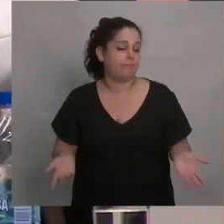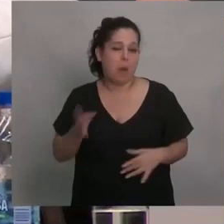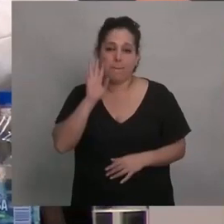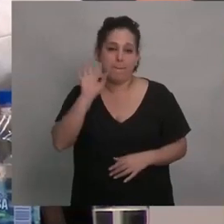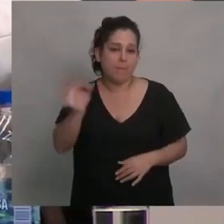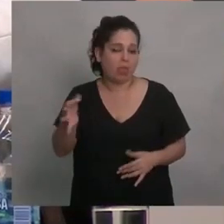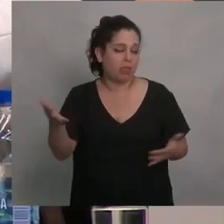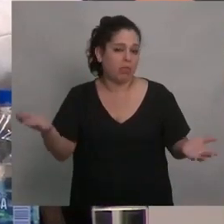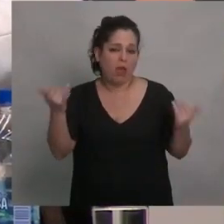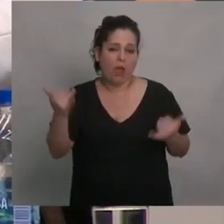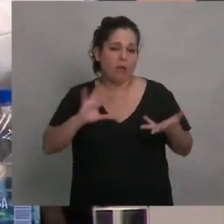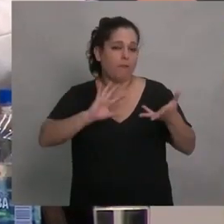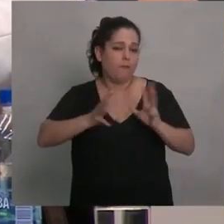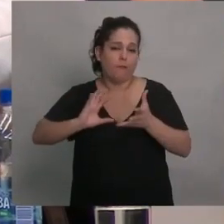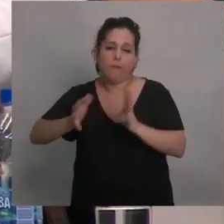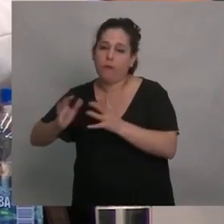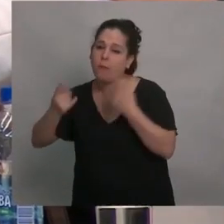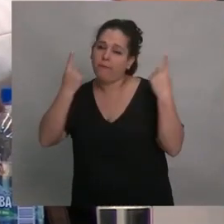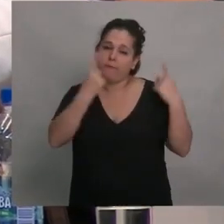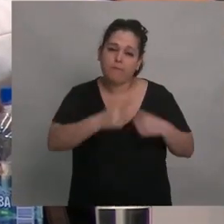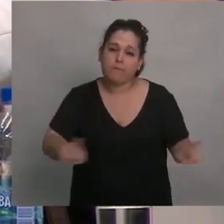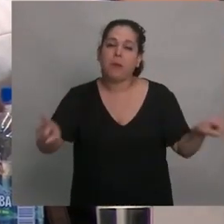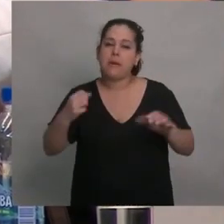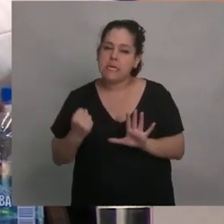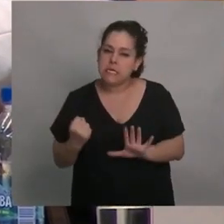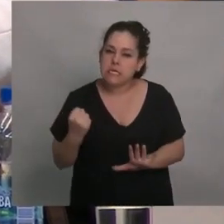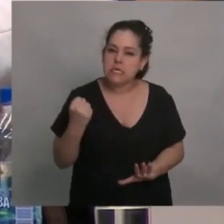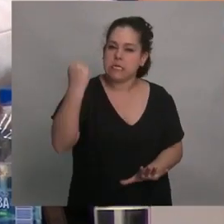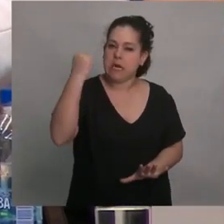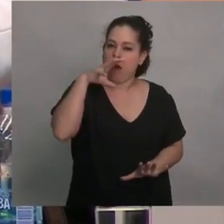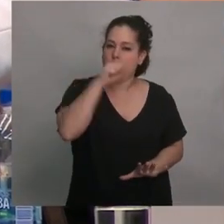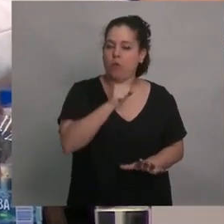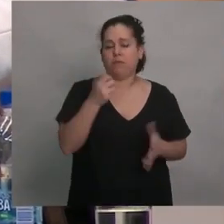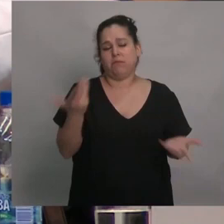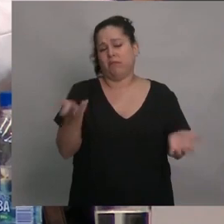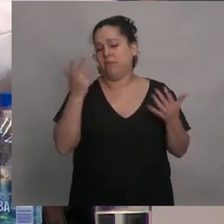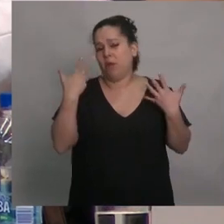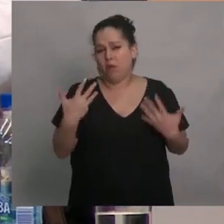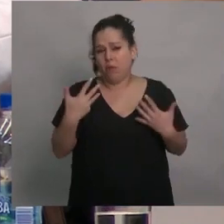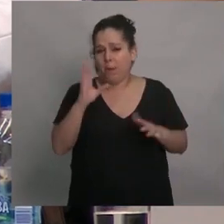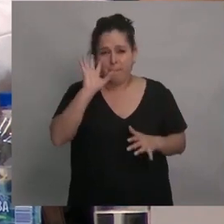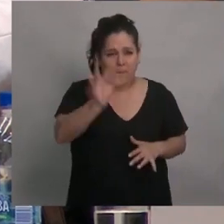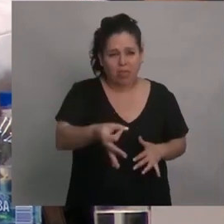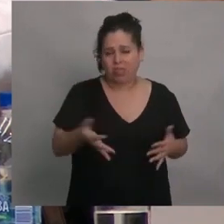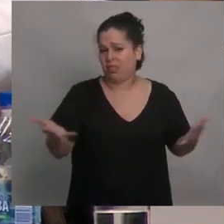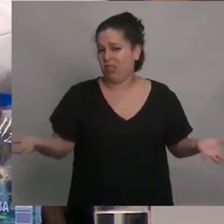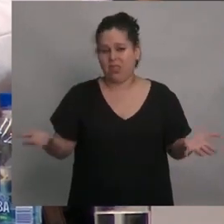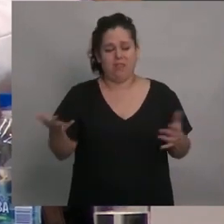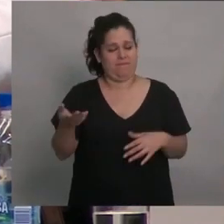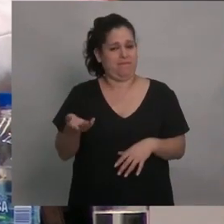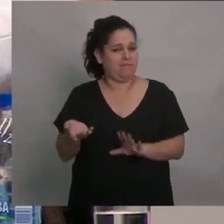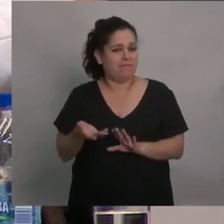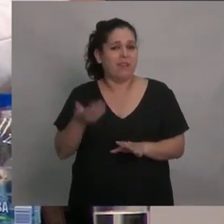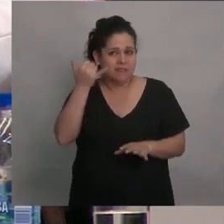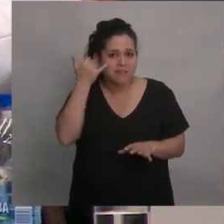evidentemente que hay otras formas de resistencia y de expansión. Ya claramente no han sido